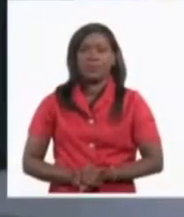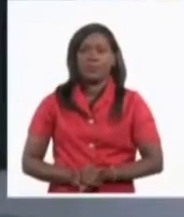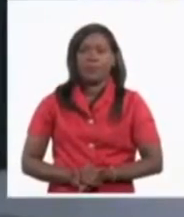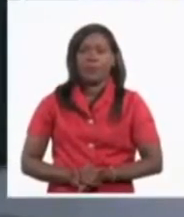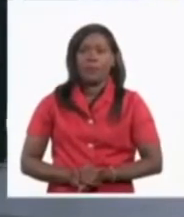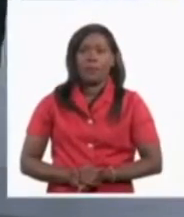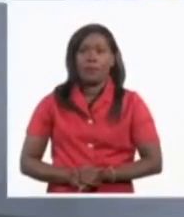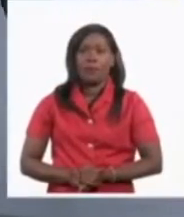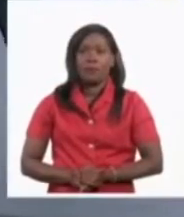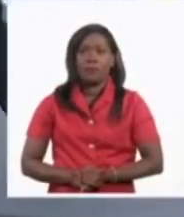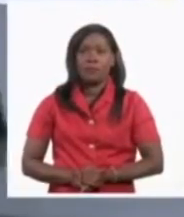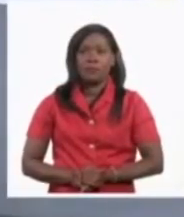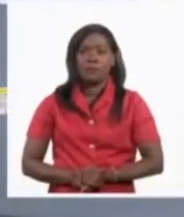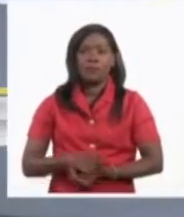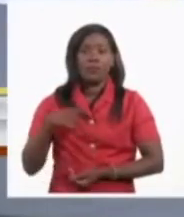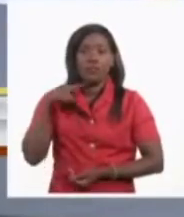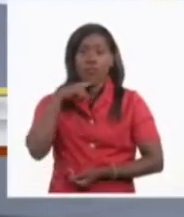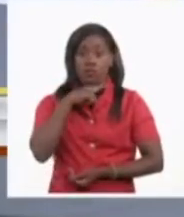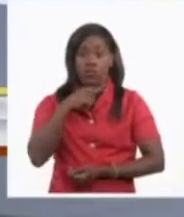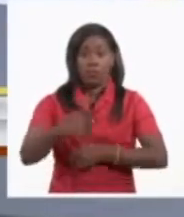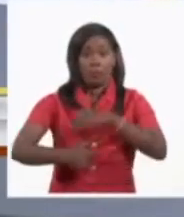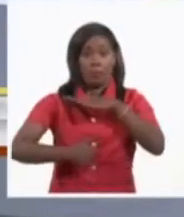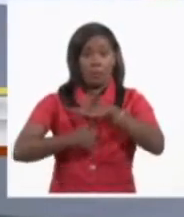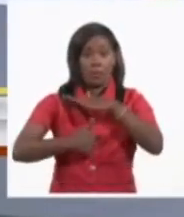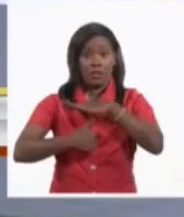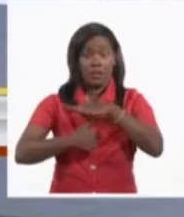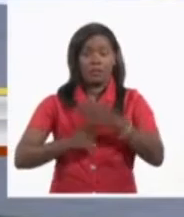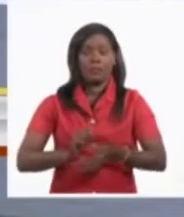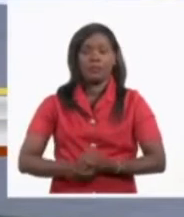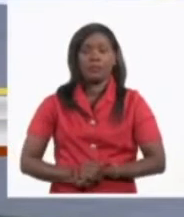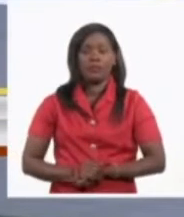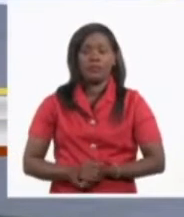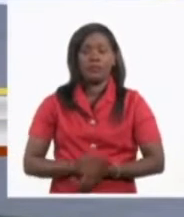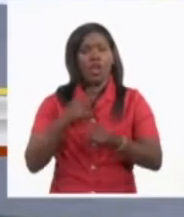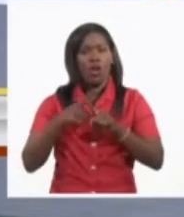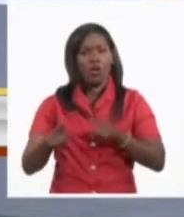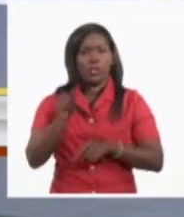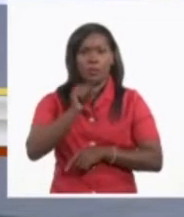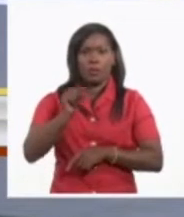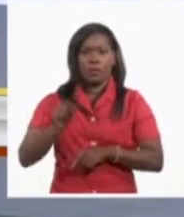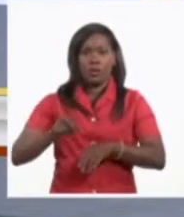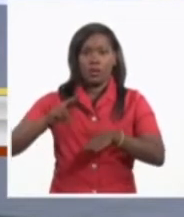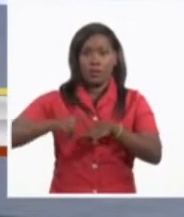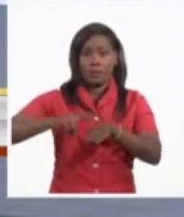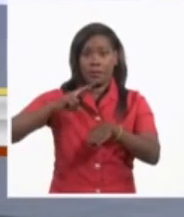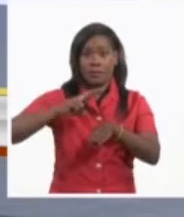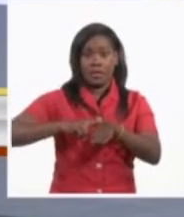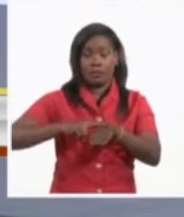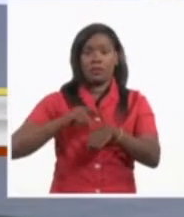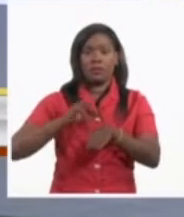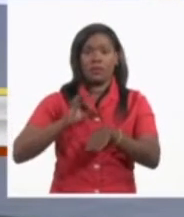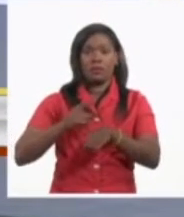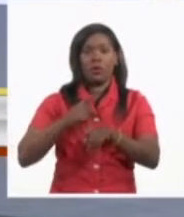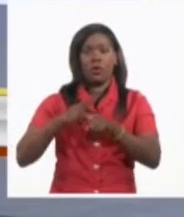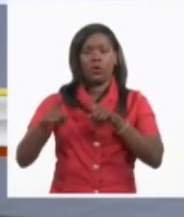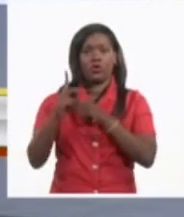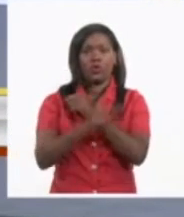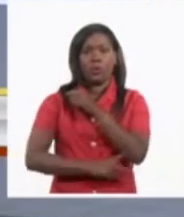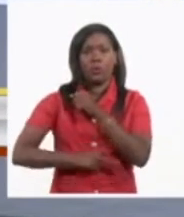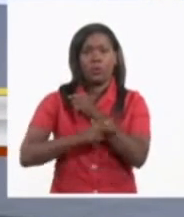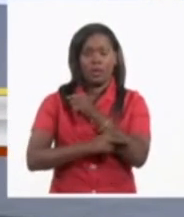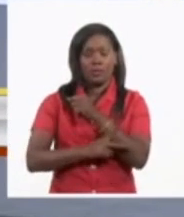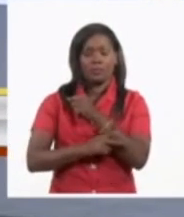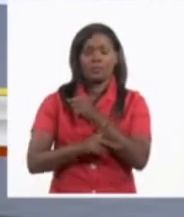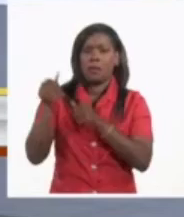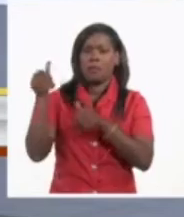El presidente ruso Vladimir Putin y los máximos representantes de las repúblicas de Donetsk y Lugansk y de las regiones de Zaporizhzhia y